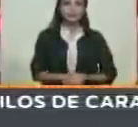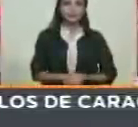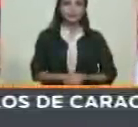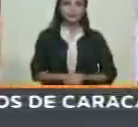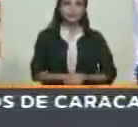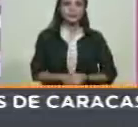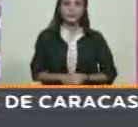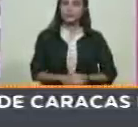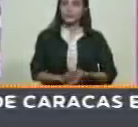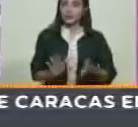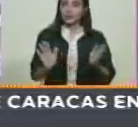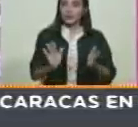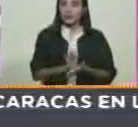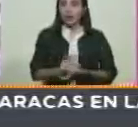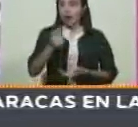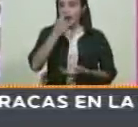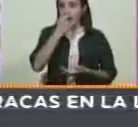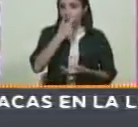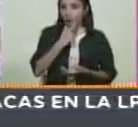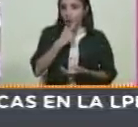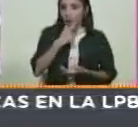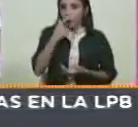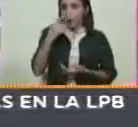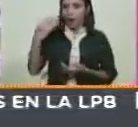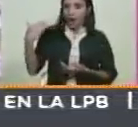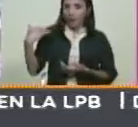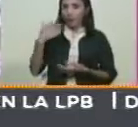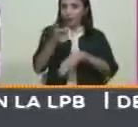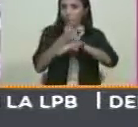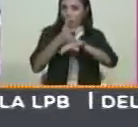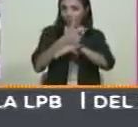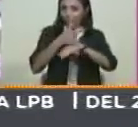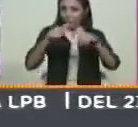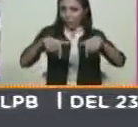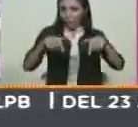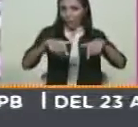henri falcón que ustedes lo conocen muy bien